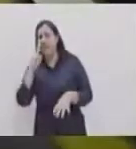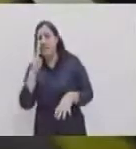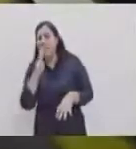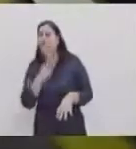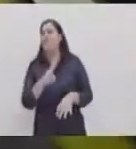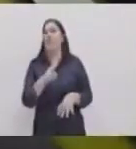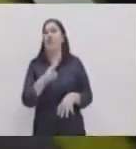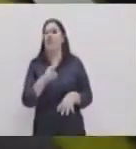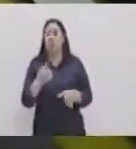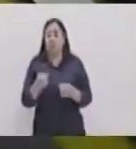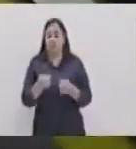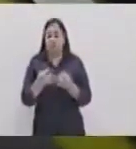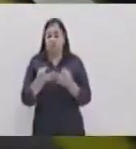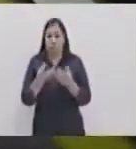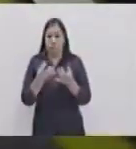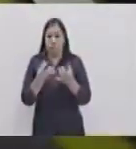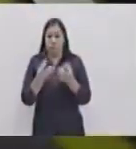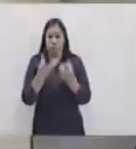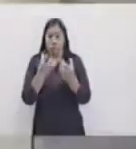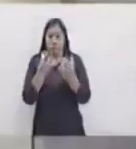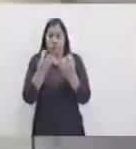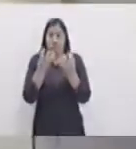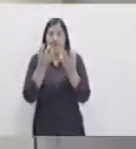esa especie de efervescencia, Claudia,